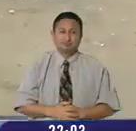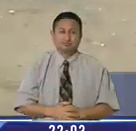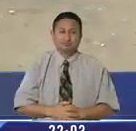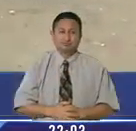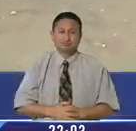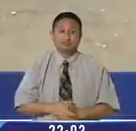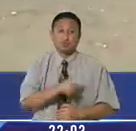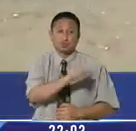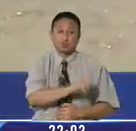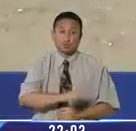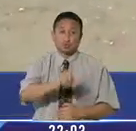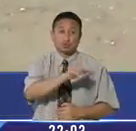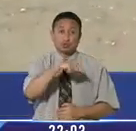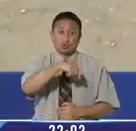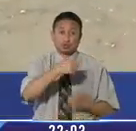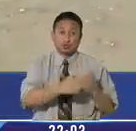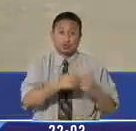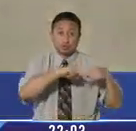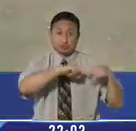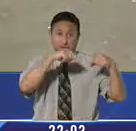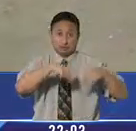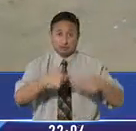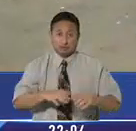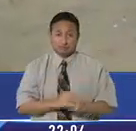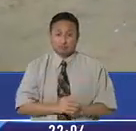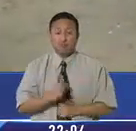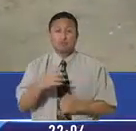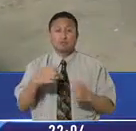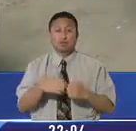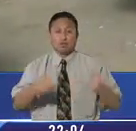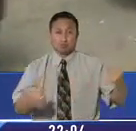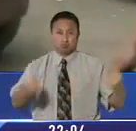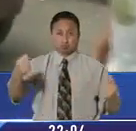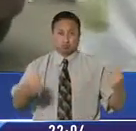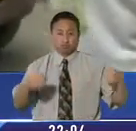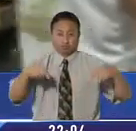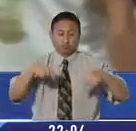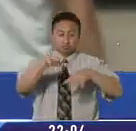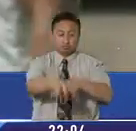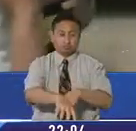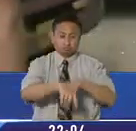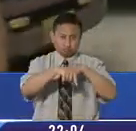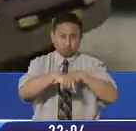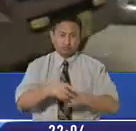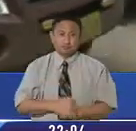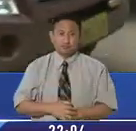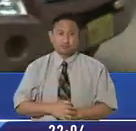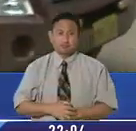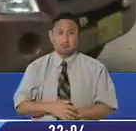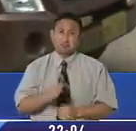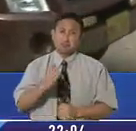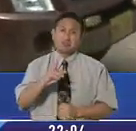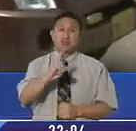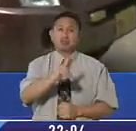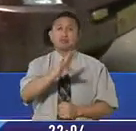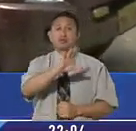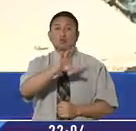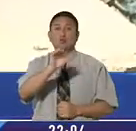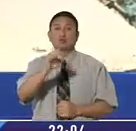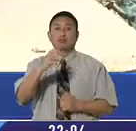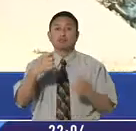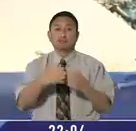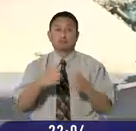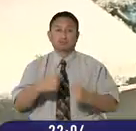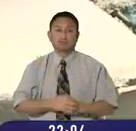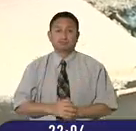desde el día lunes que sucedió el incidente tenemos entre equipo pesado y maquinaria, se llega a contabilizar no menos de 250 equipos.